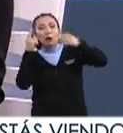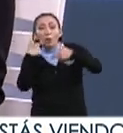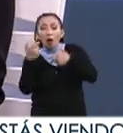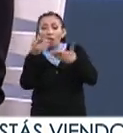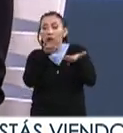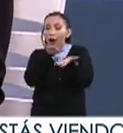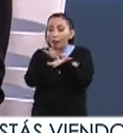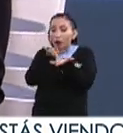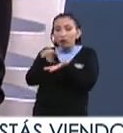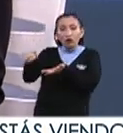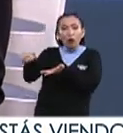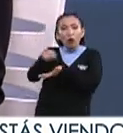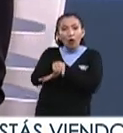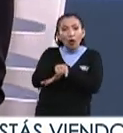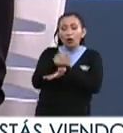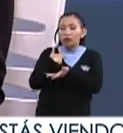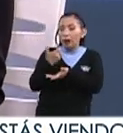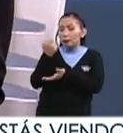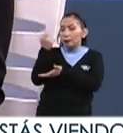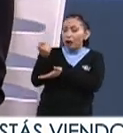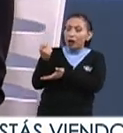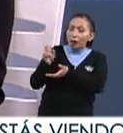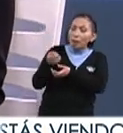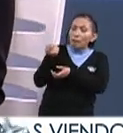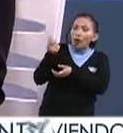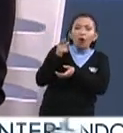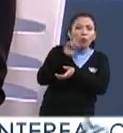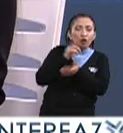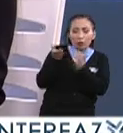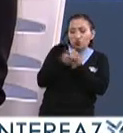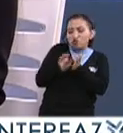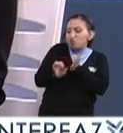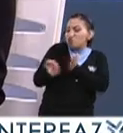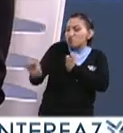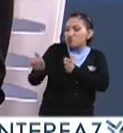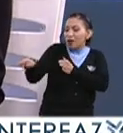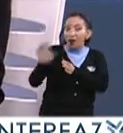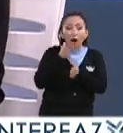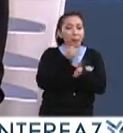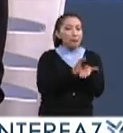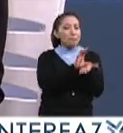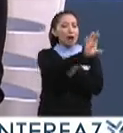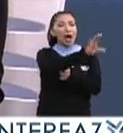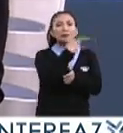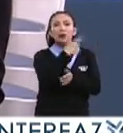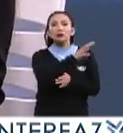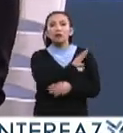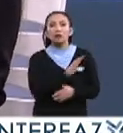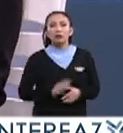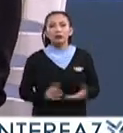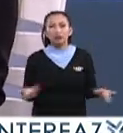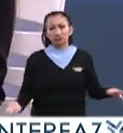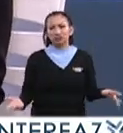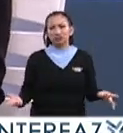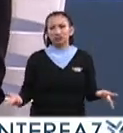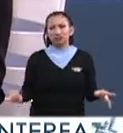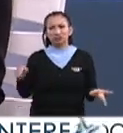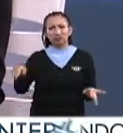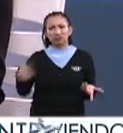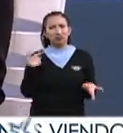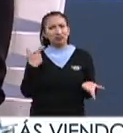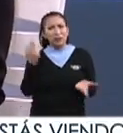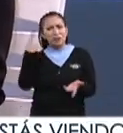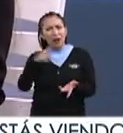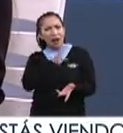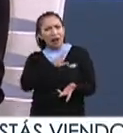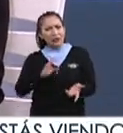del financiamiento, estos techos de billetes que hacen que se distribuya de manera desigual el financiamiento público que